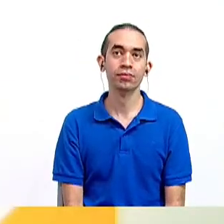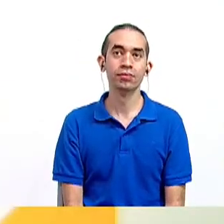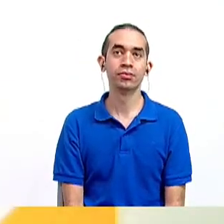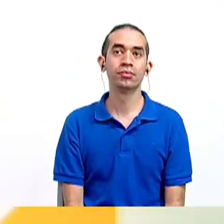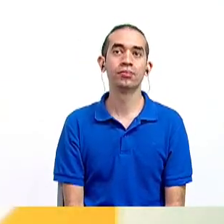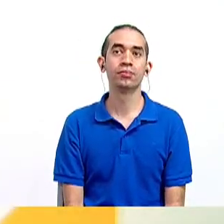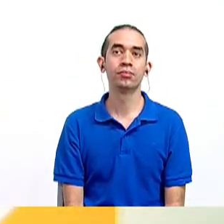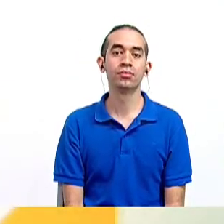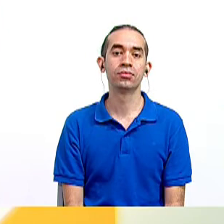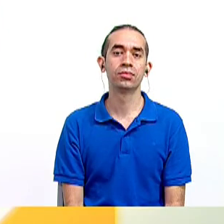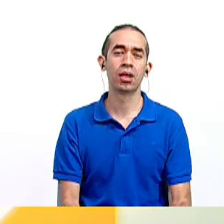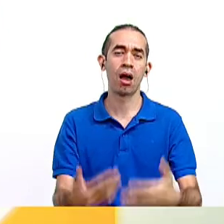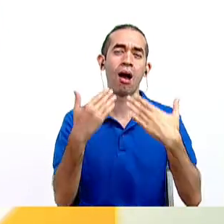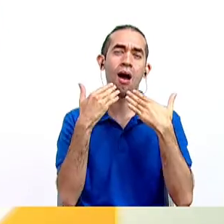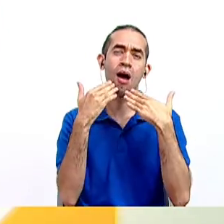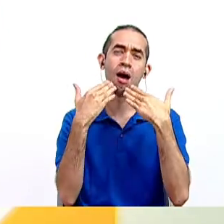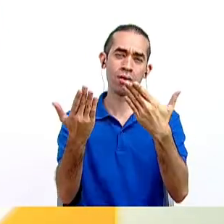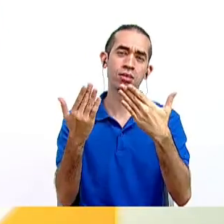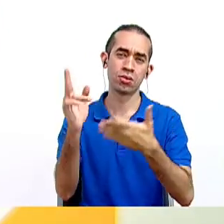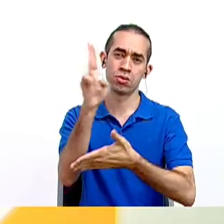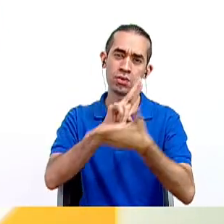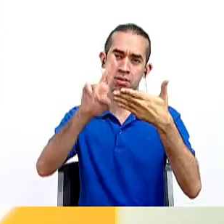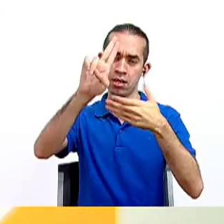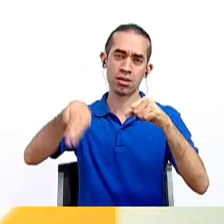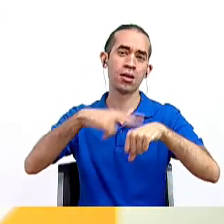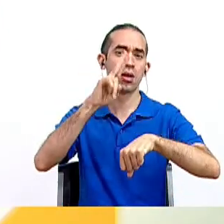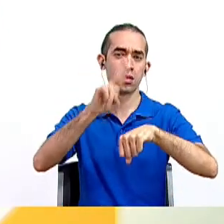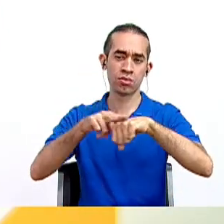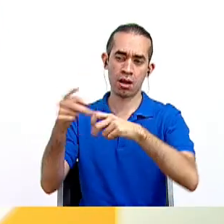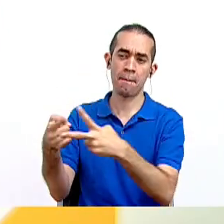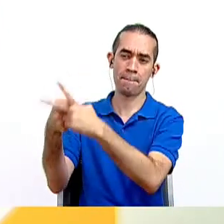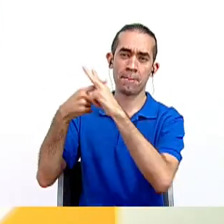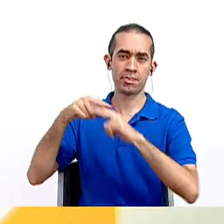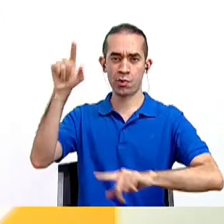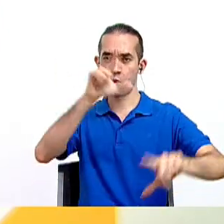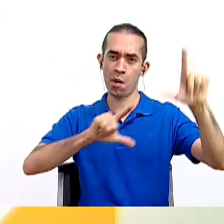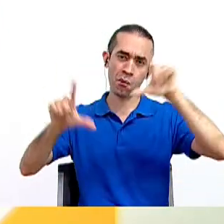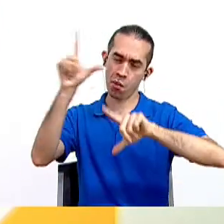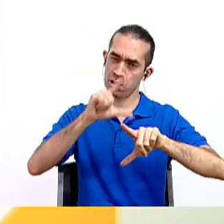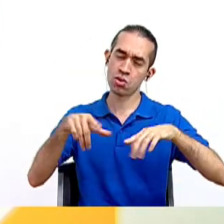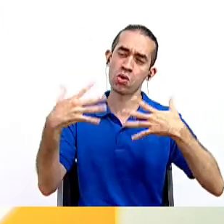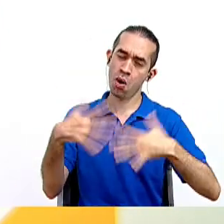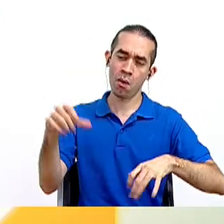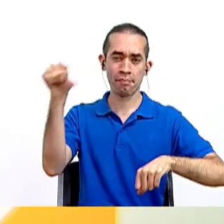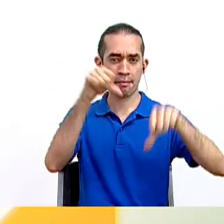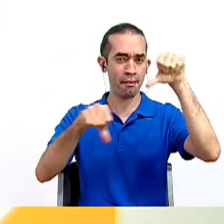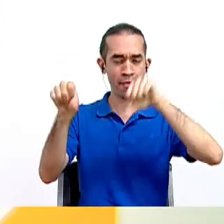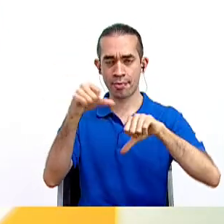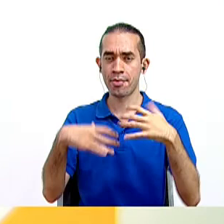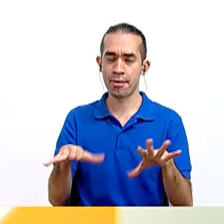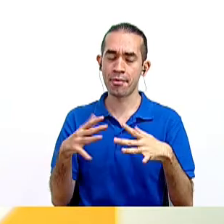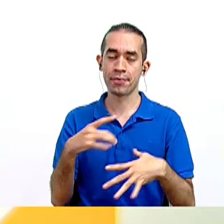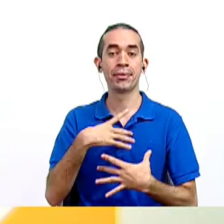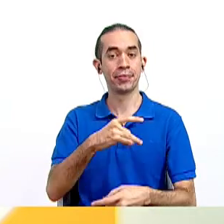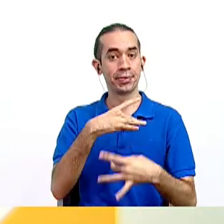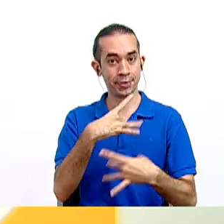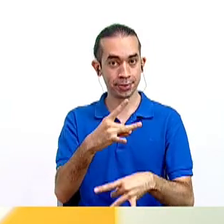Tengo que darle un gran agradecimiento a la Universidad Nacional que nos prestó el laboratorio para hacer esos experimentos. Fue muy